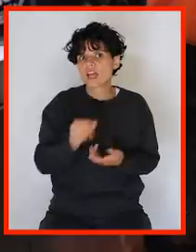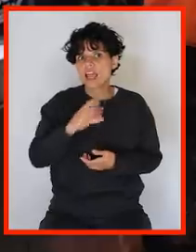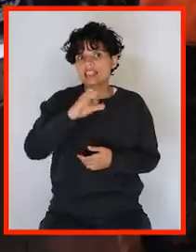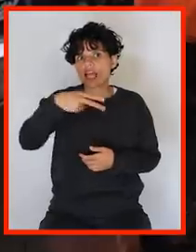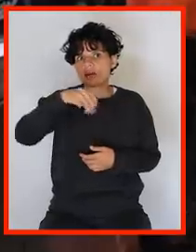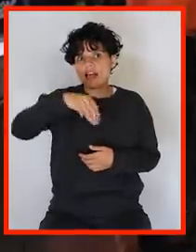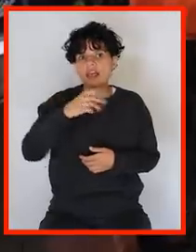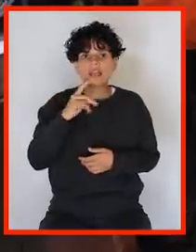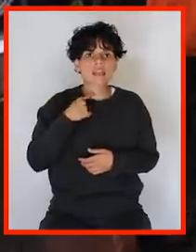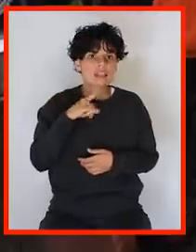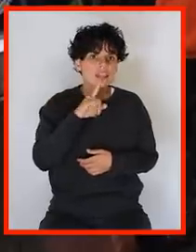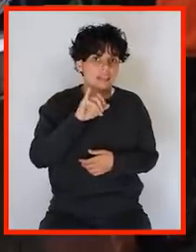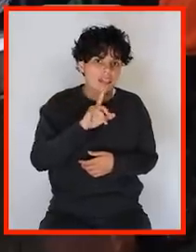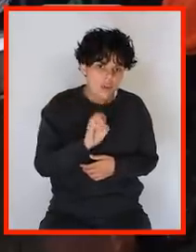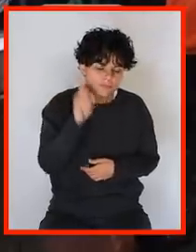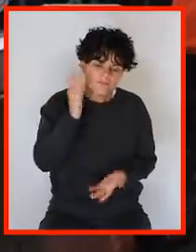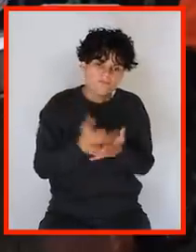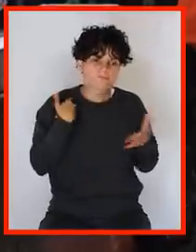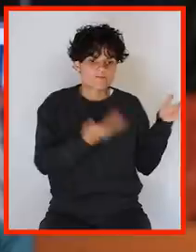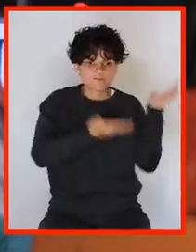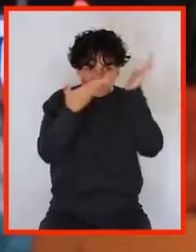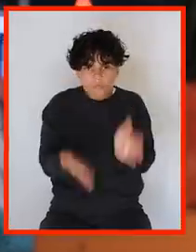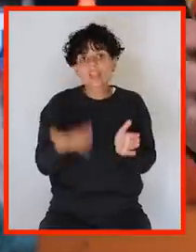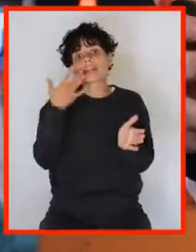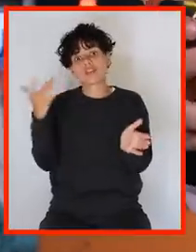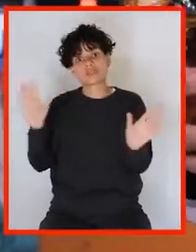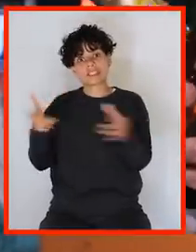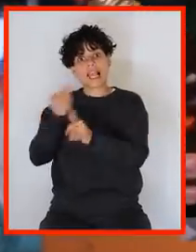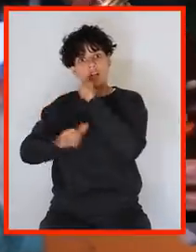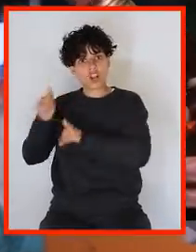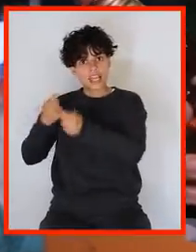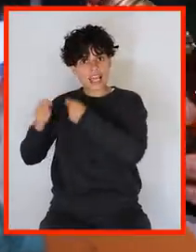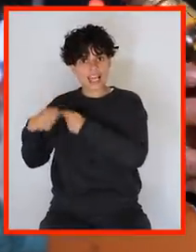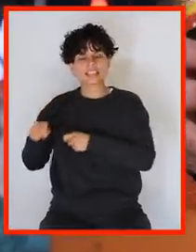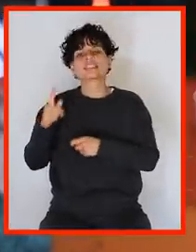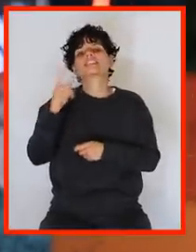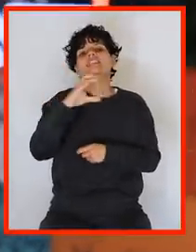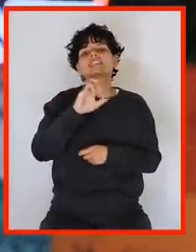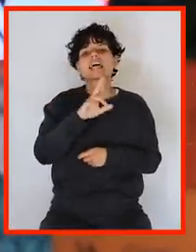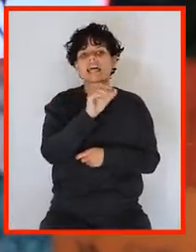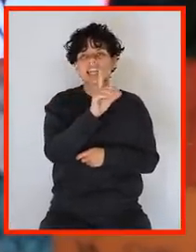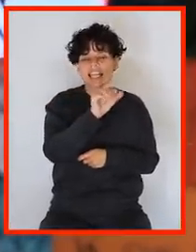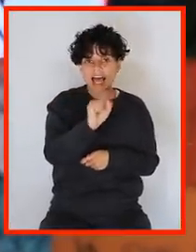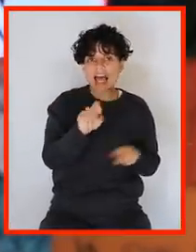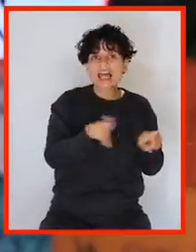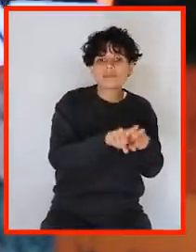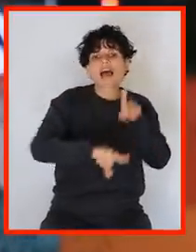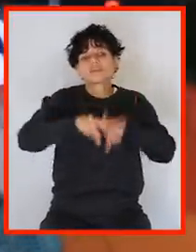chamaquito y no podemos arrugar con una amiga igual. Así que Cerda, hermano, primo y